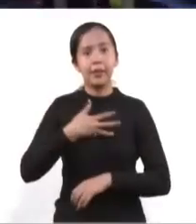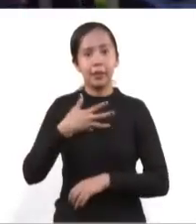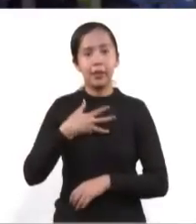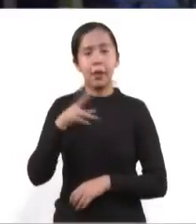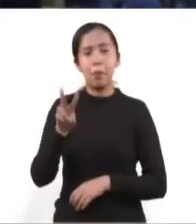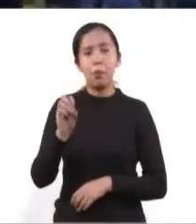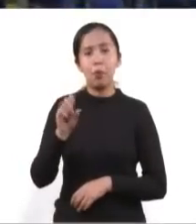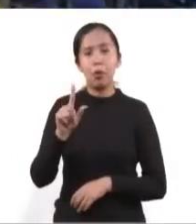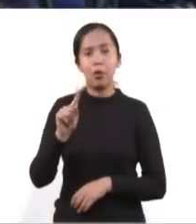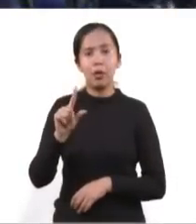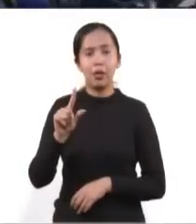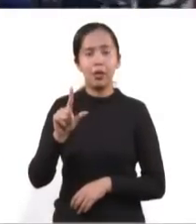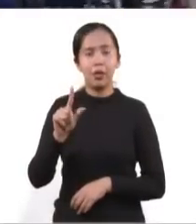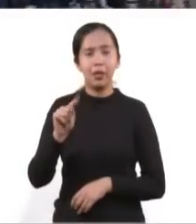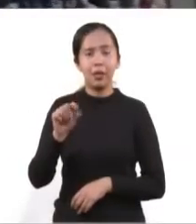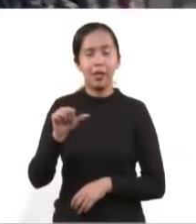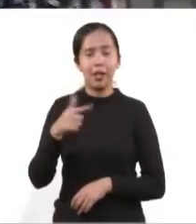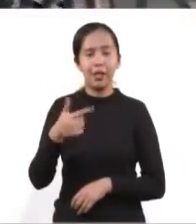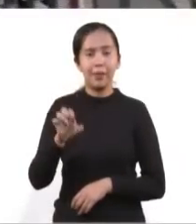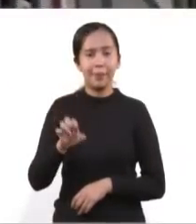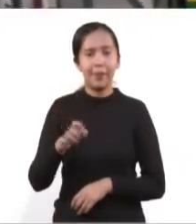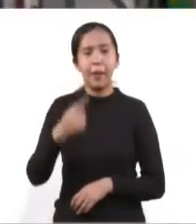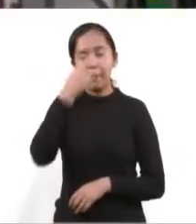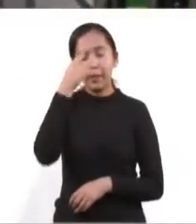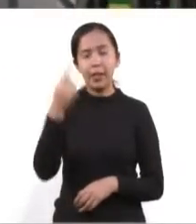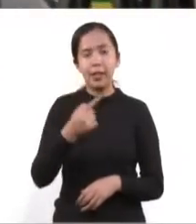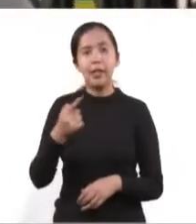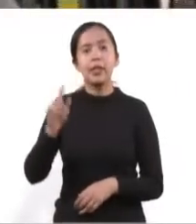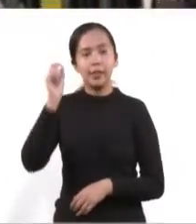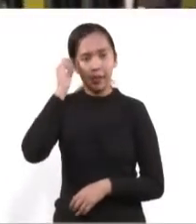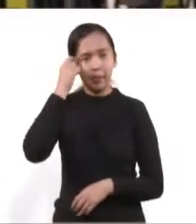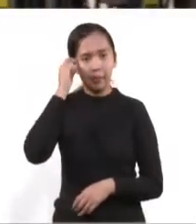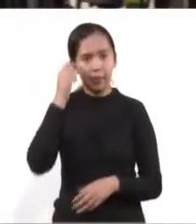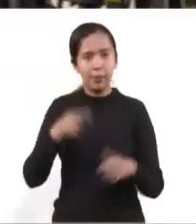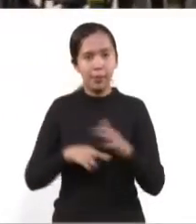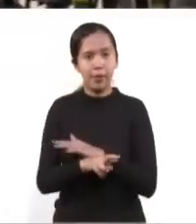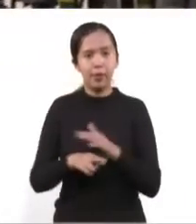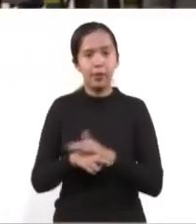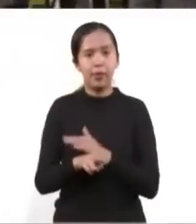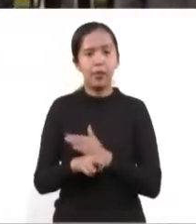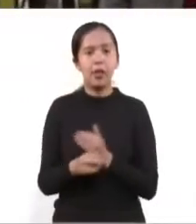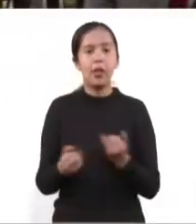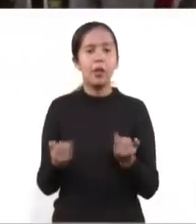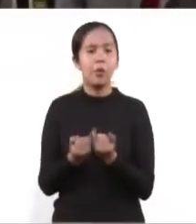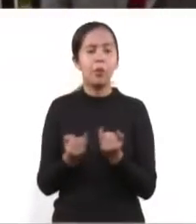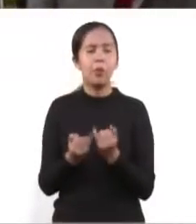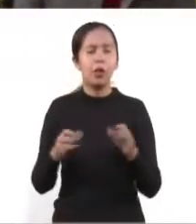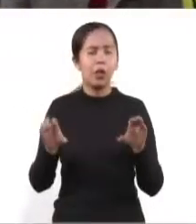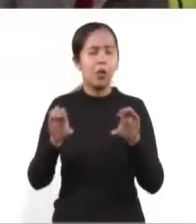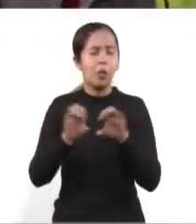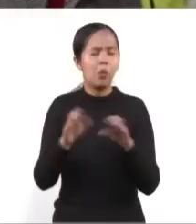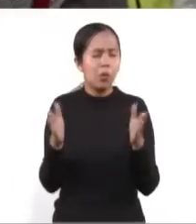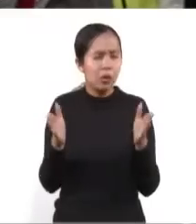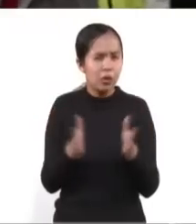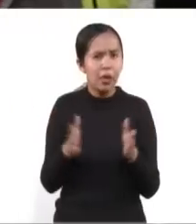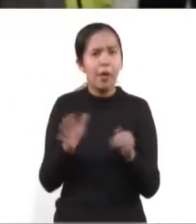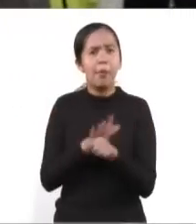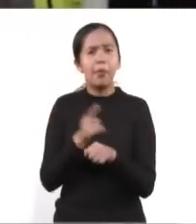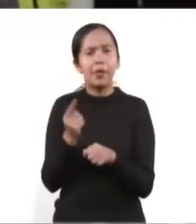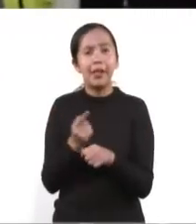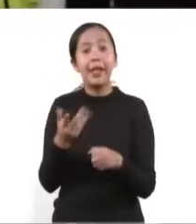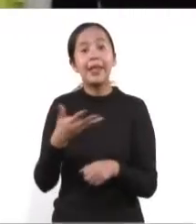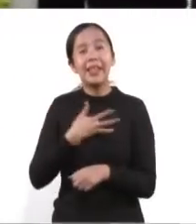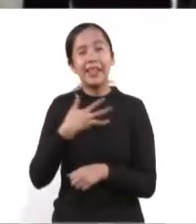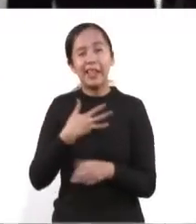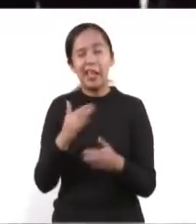voltaje de servicio para el metro, y en área tan reducida porque está con alta presión de hexafluoruro de